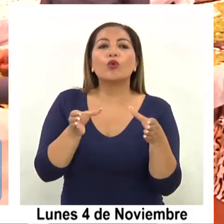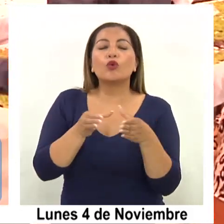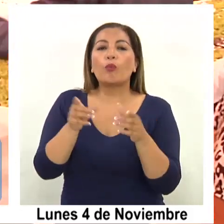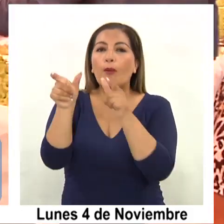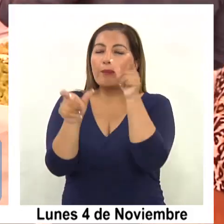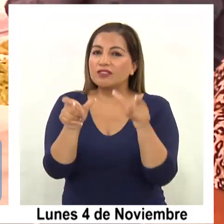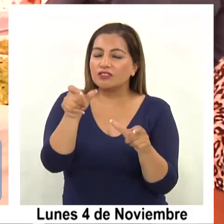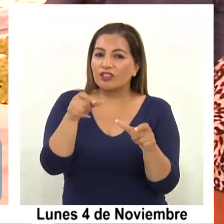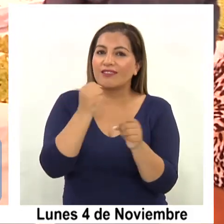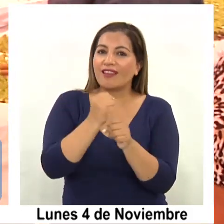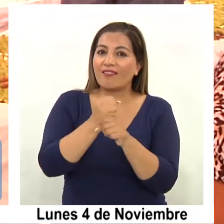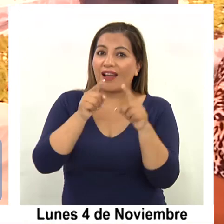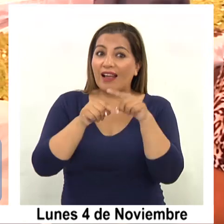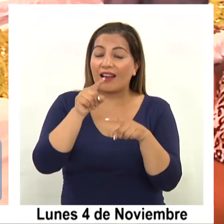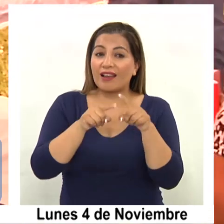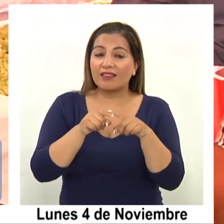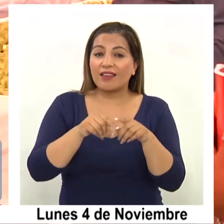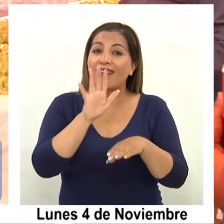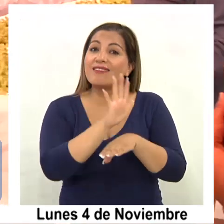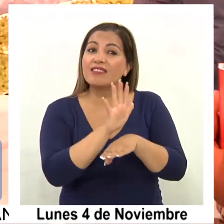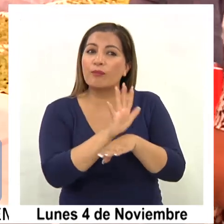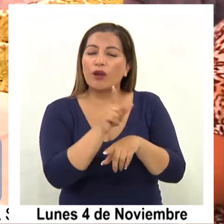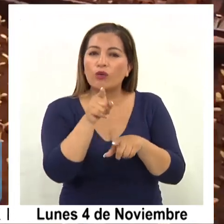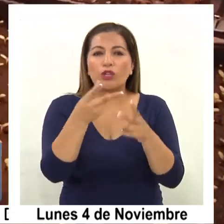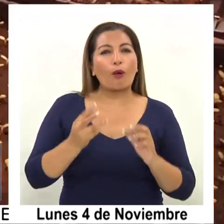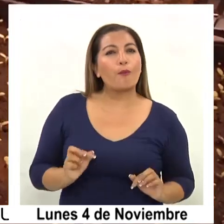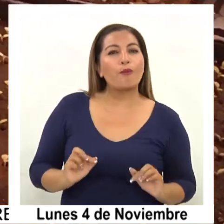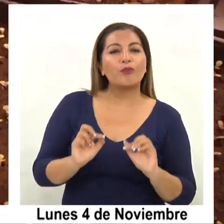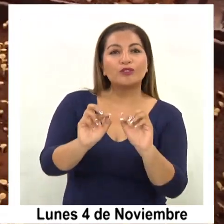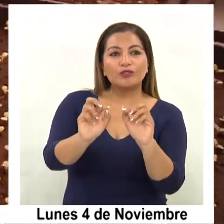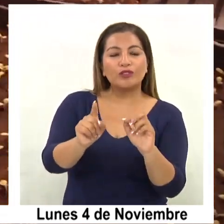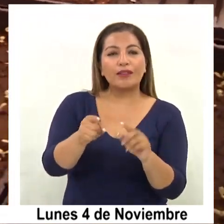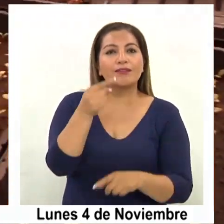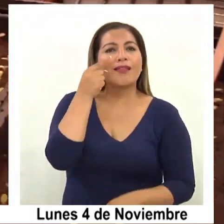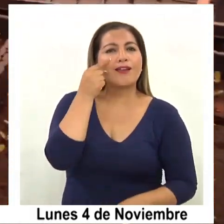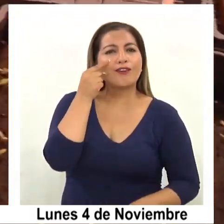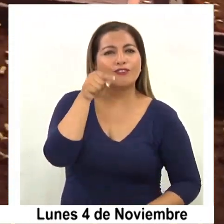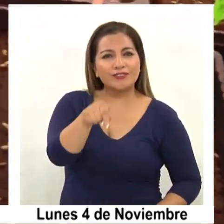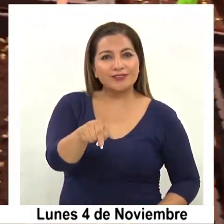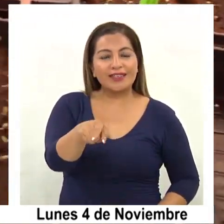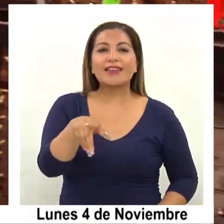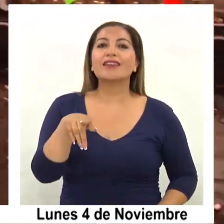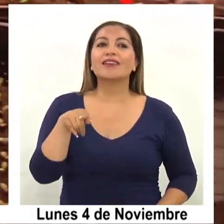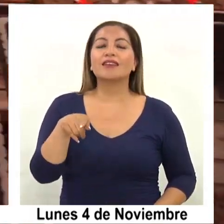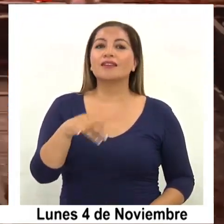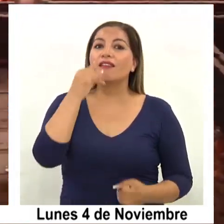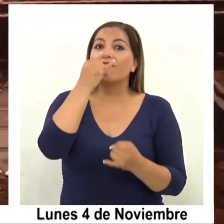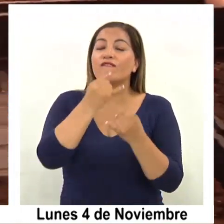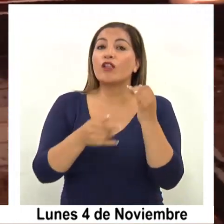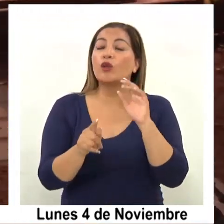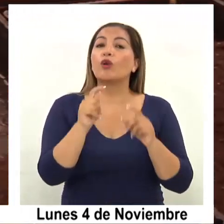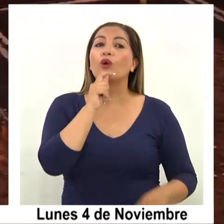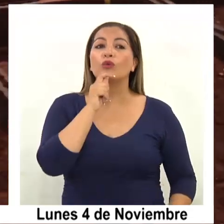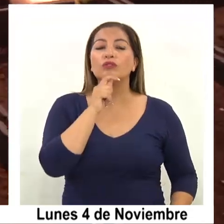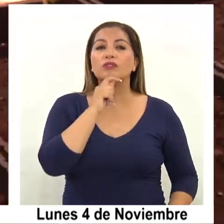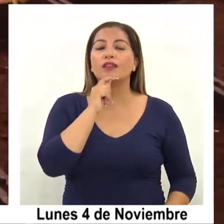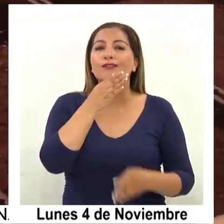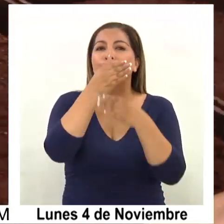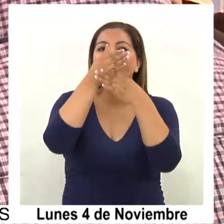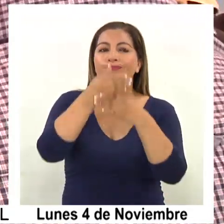agricultores de la provincia de El Tamarugal tuvo la oportunidad de conocerlo, al término de un taller de